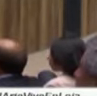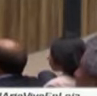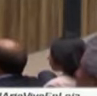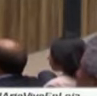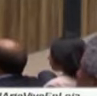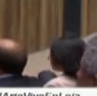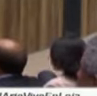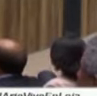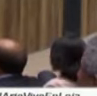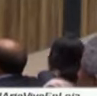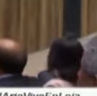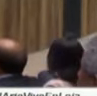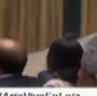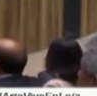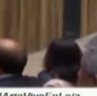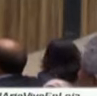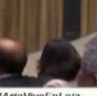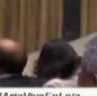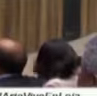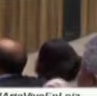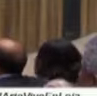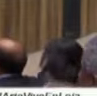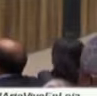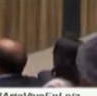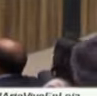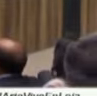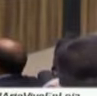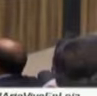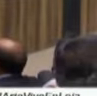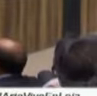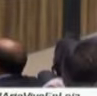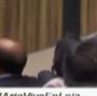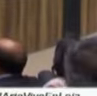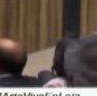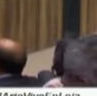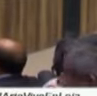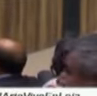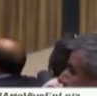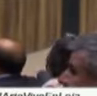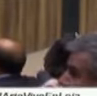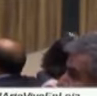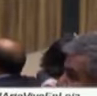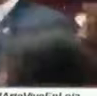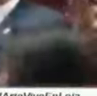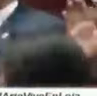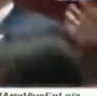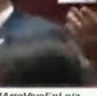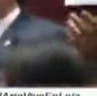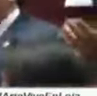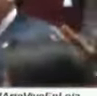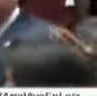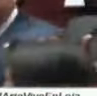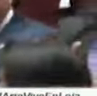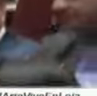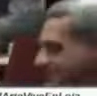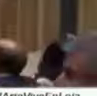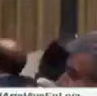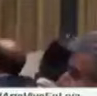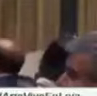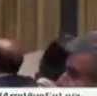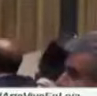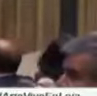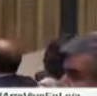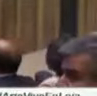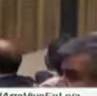de nuestra música al señor presidente de la República, Rafael Correa Delgado. Un fuerte aplauso para él.